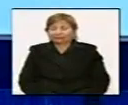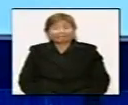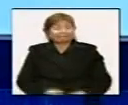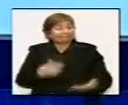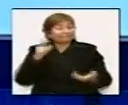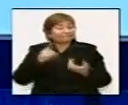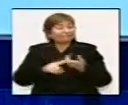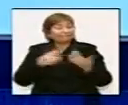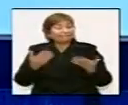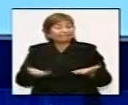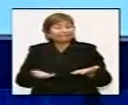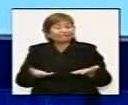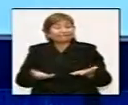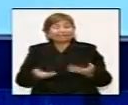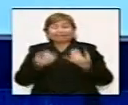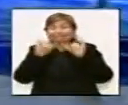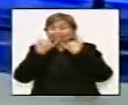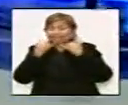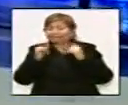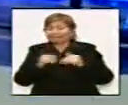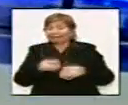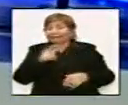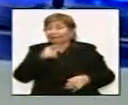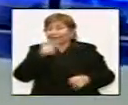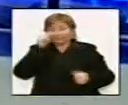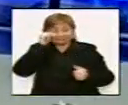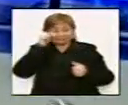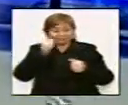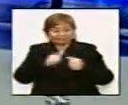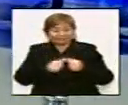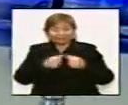Y hasta aquí con las informaciones. Recuerde que